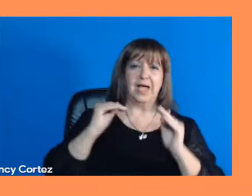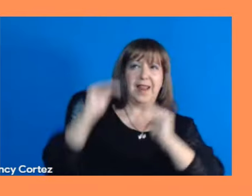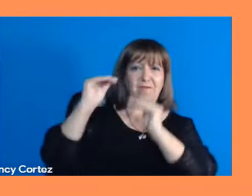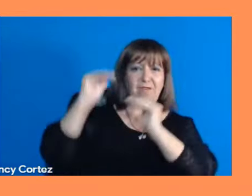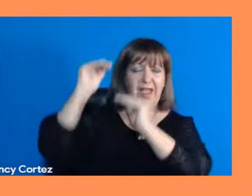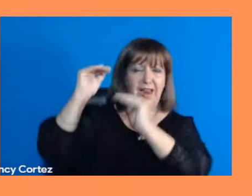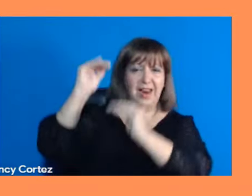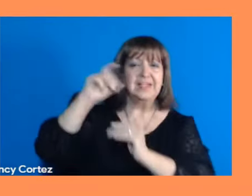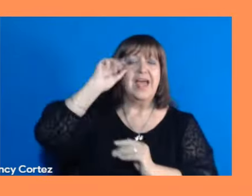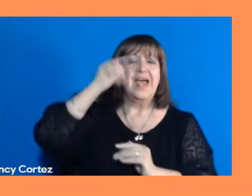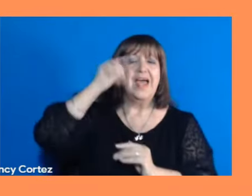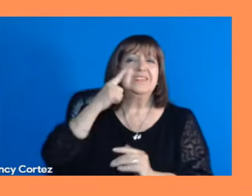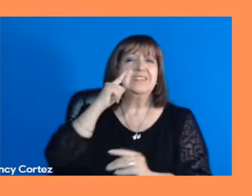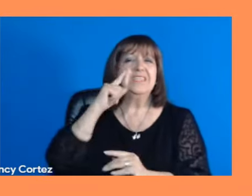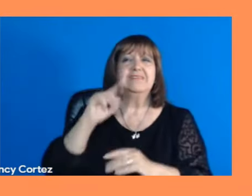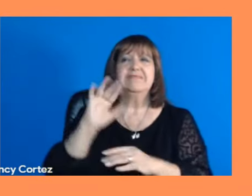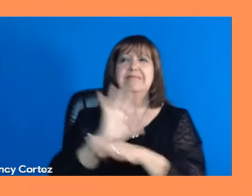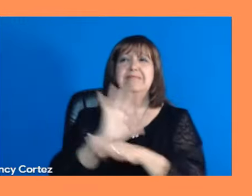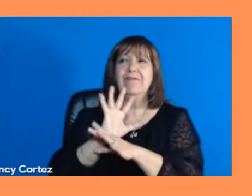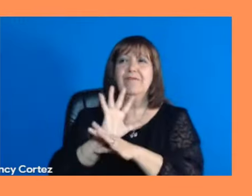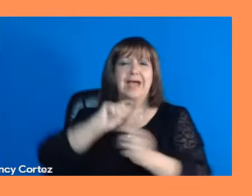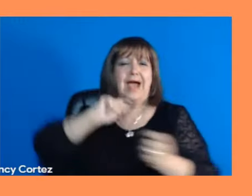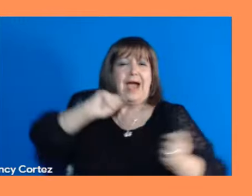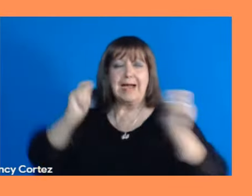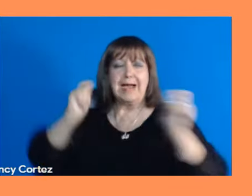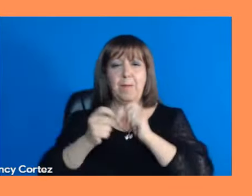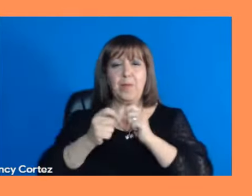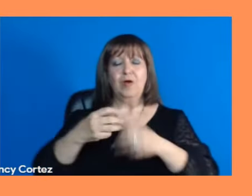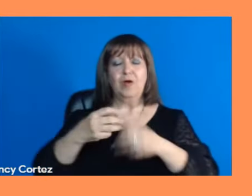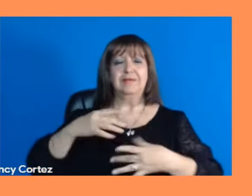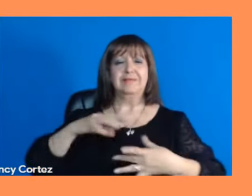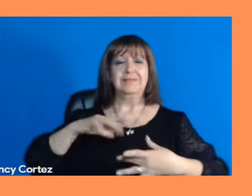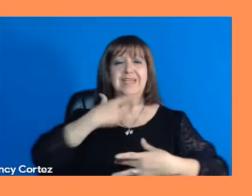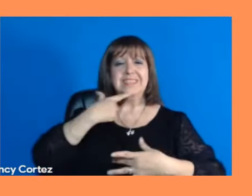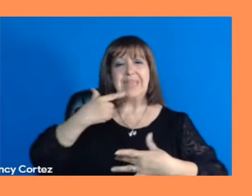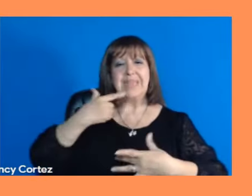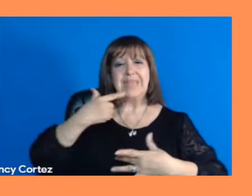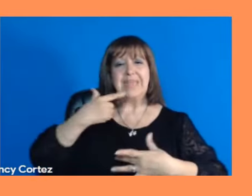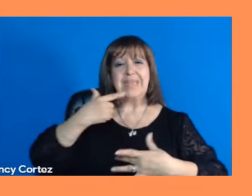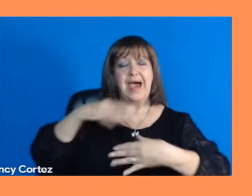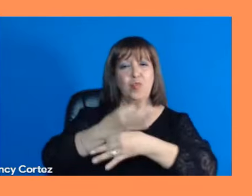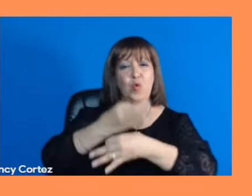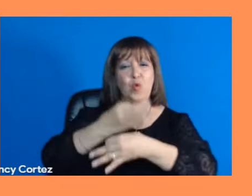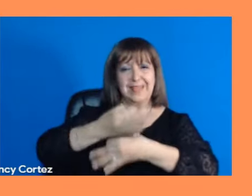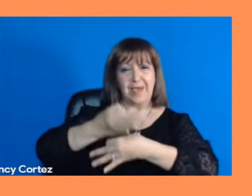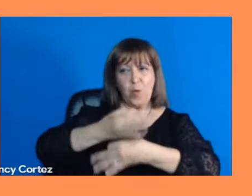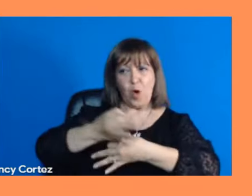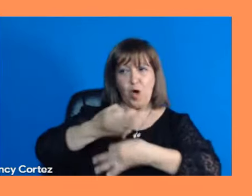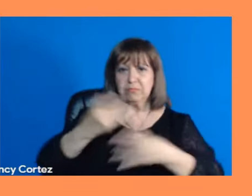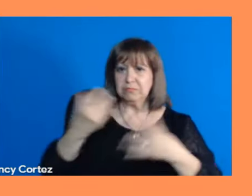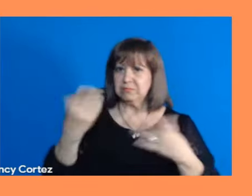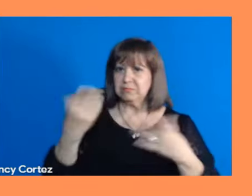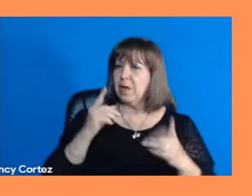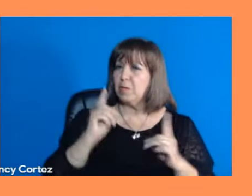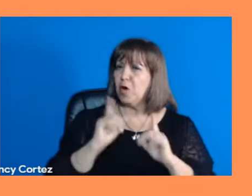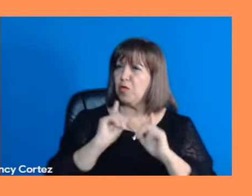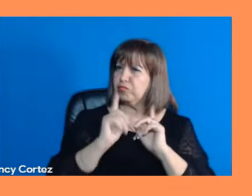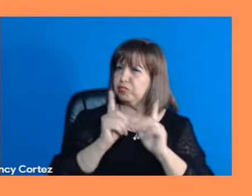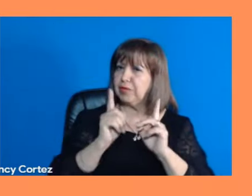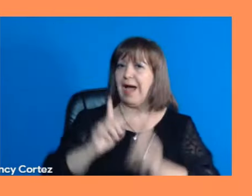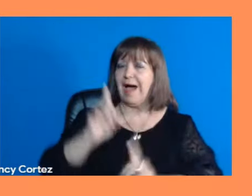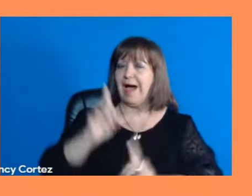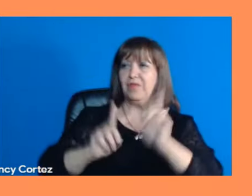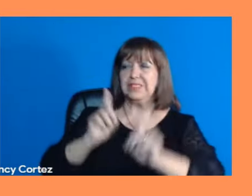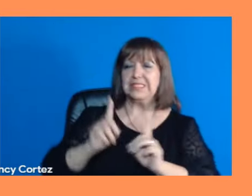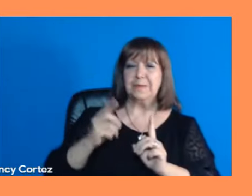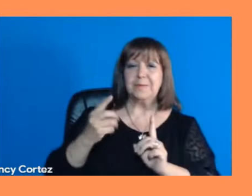en el sistema educativo y en la vida de las personas. Por eso ha tenido y tiene resistencias, sobre todo de los sectores más